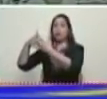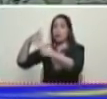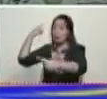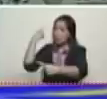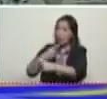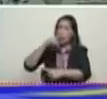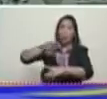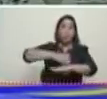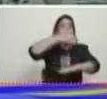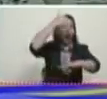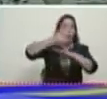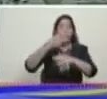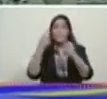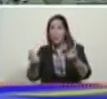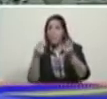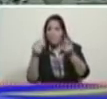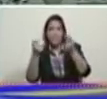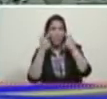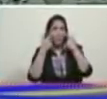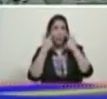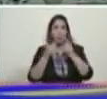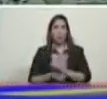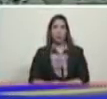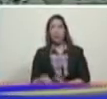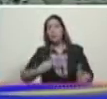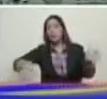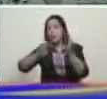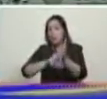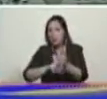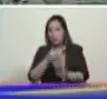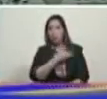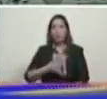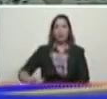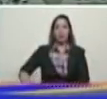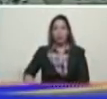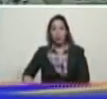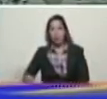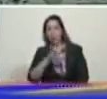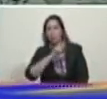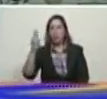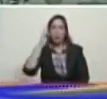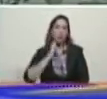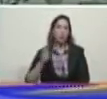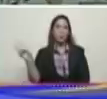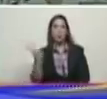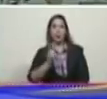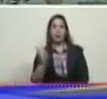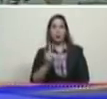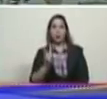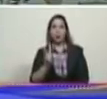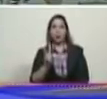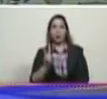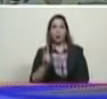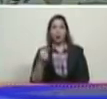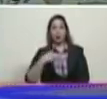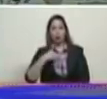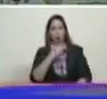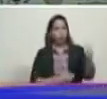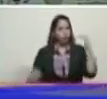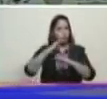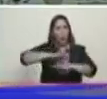lo ratifico como presidente de la República Bolivariana de Venezuela y comandante en